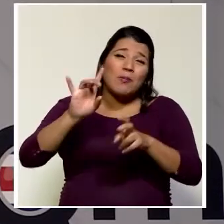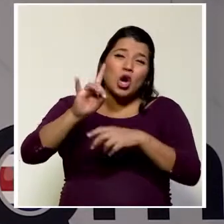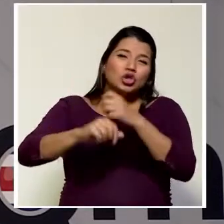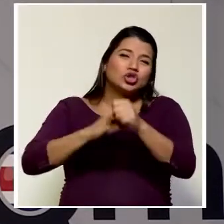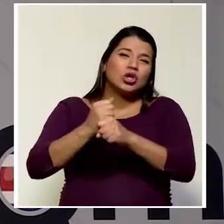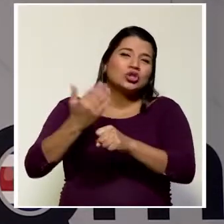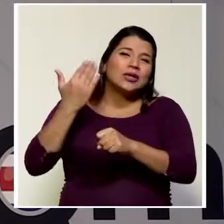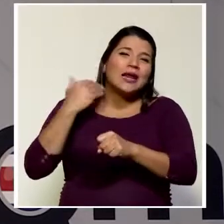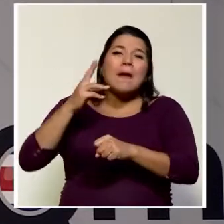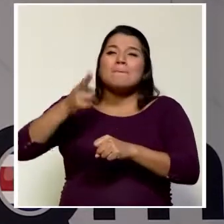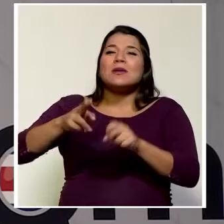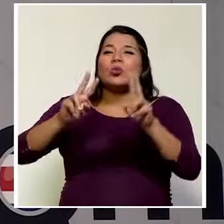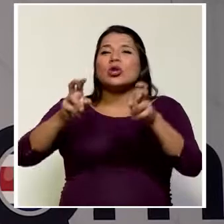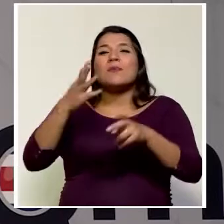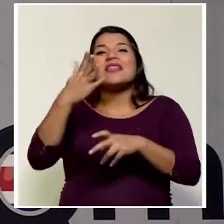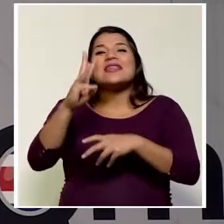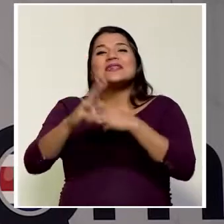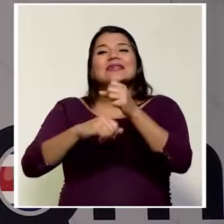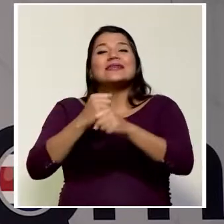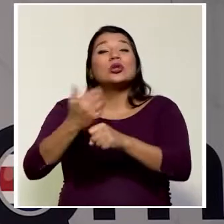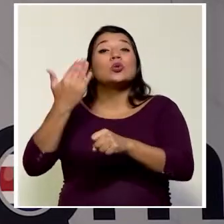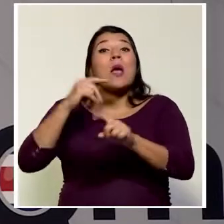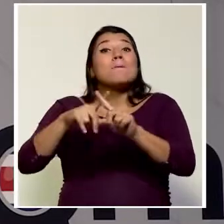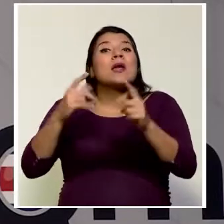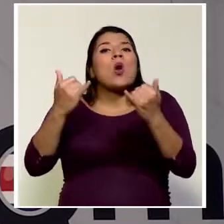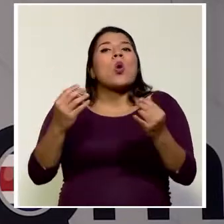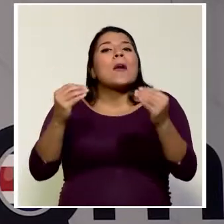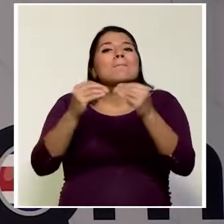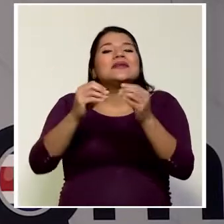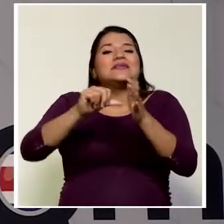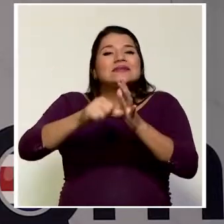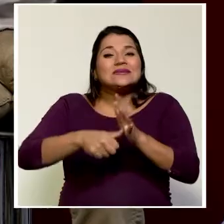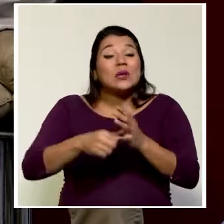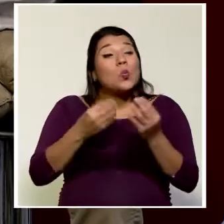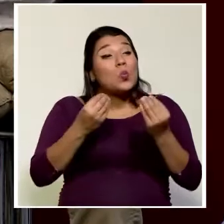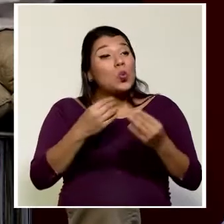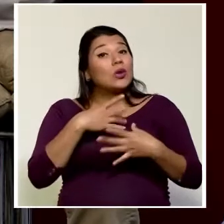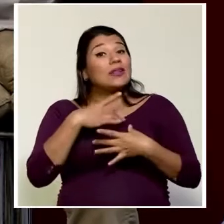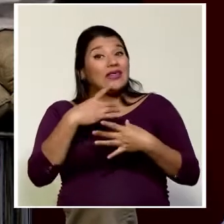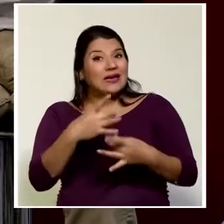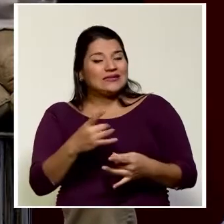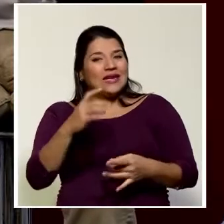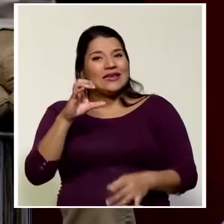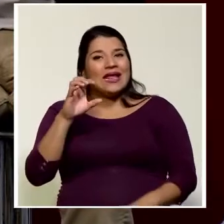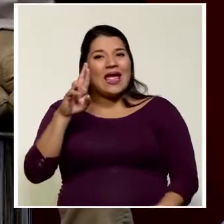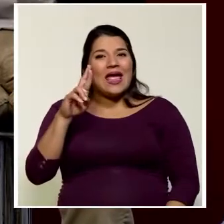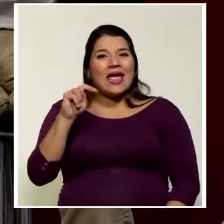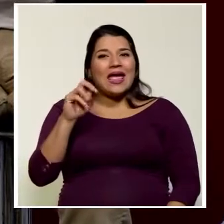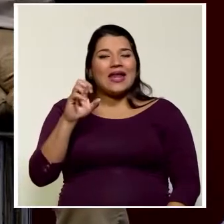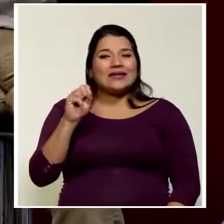tienen un poco más, digamos, de personas que la señalan. Sí, muy interesante en esto también el hecho de que